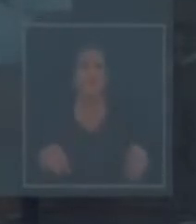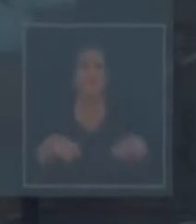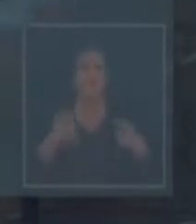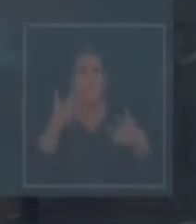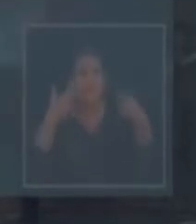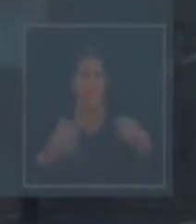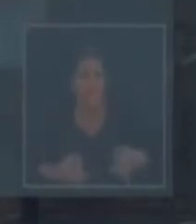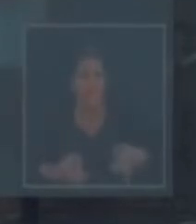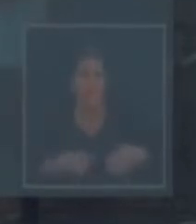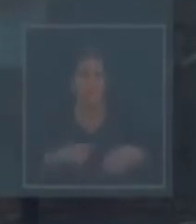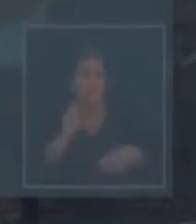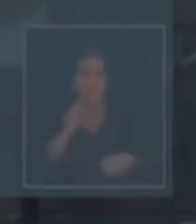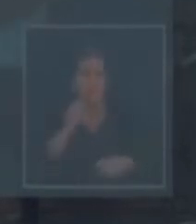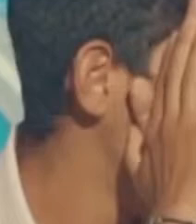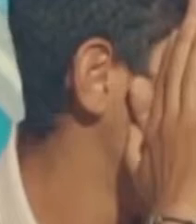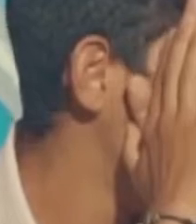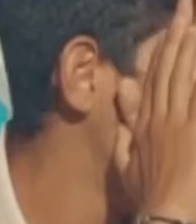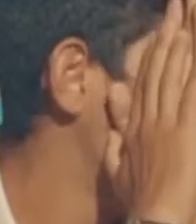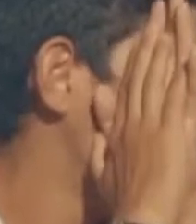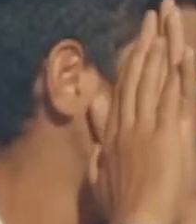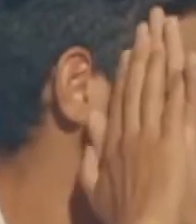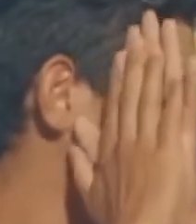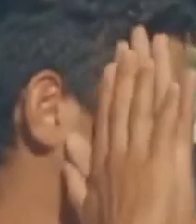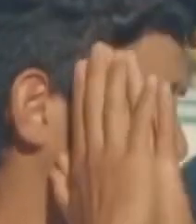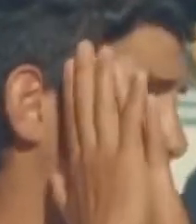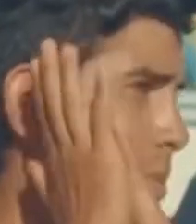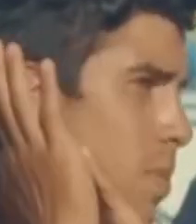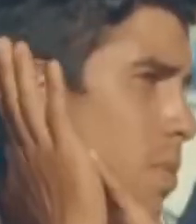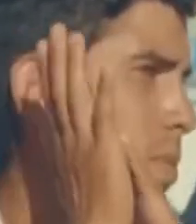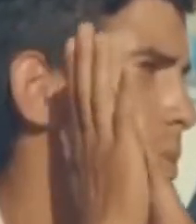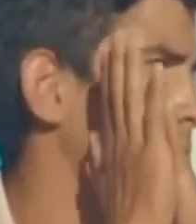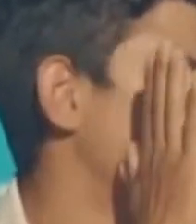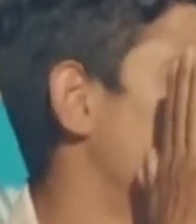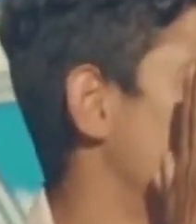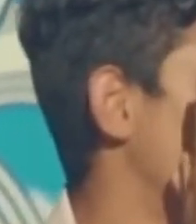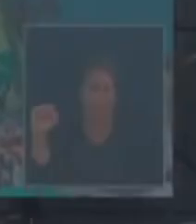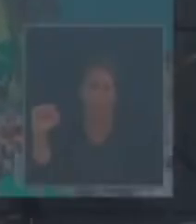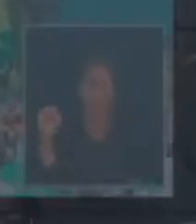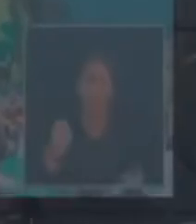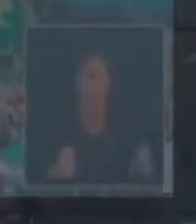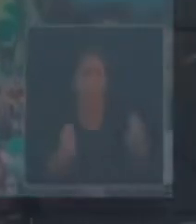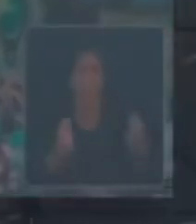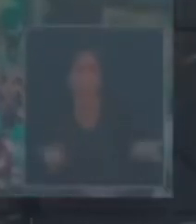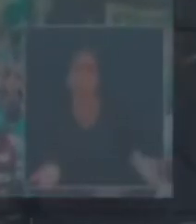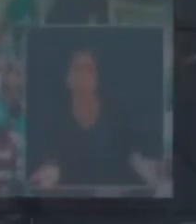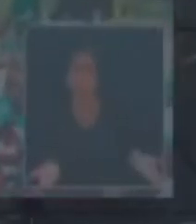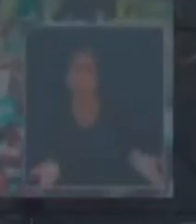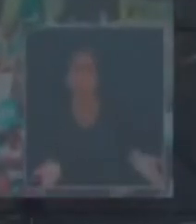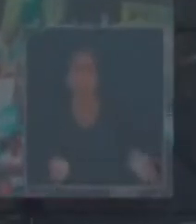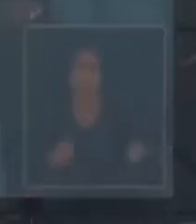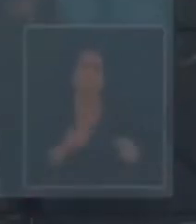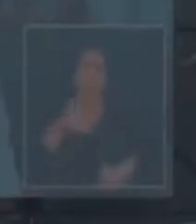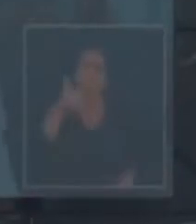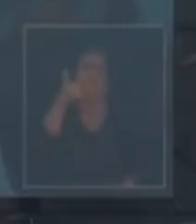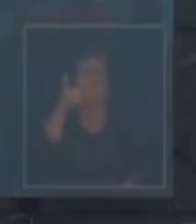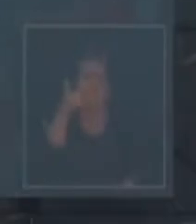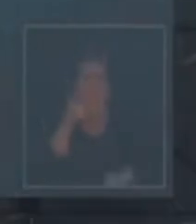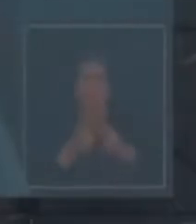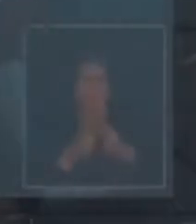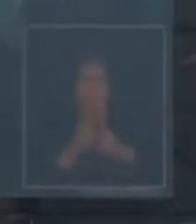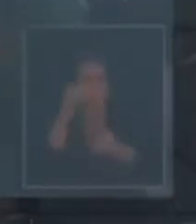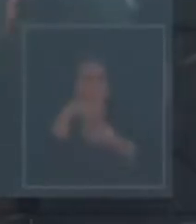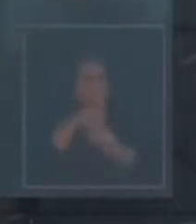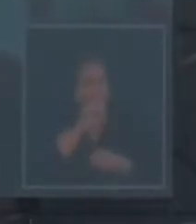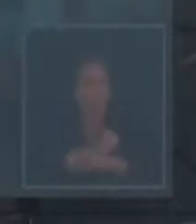realmente cumpla con la función de las cárceles. Se terminaron los celulares en las cárceles.